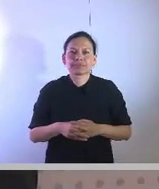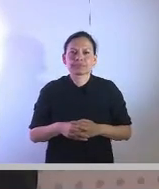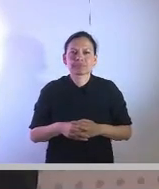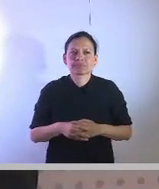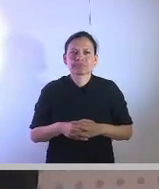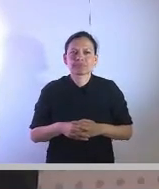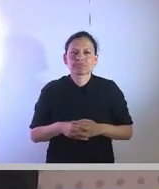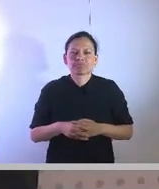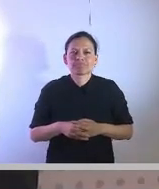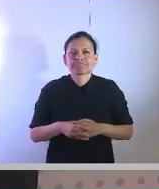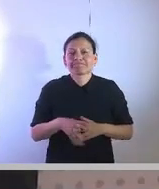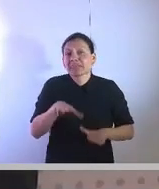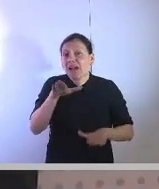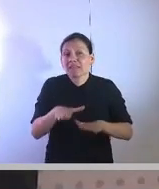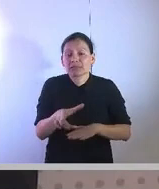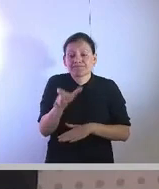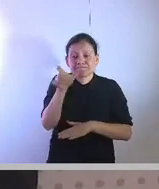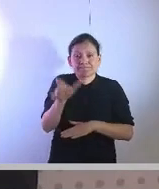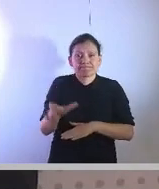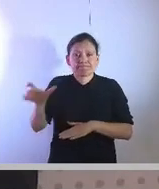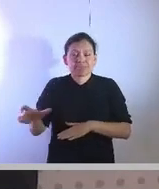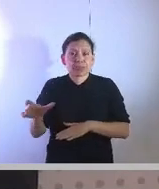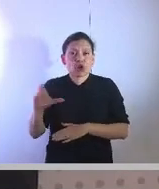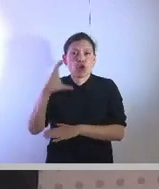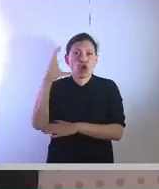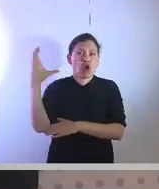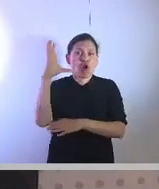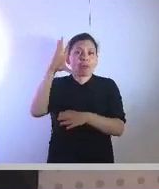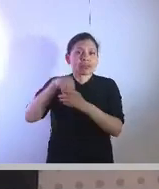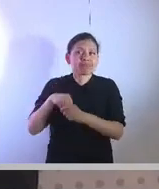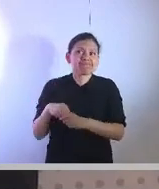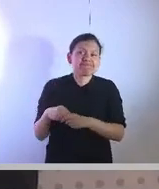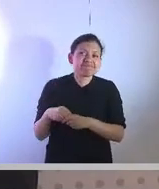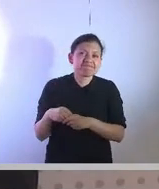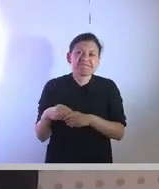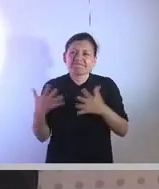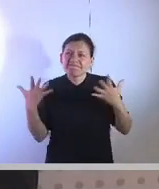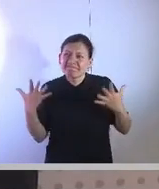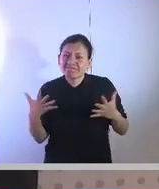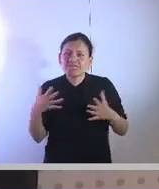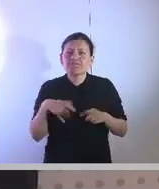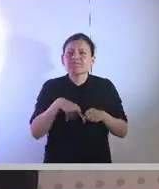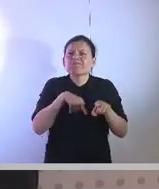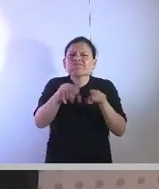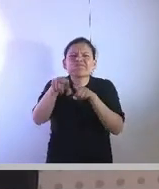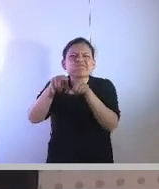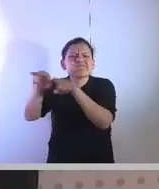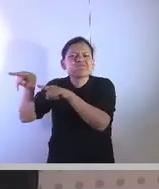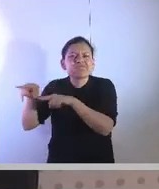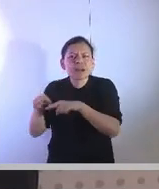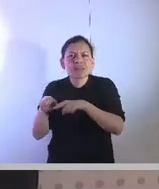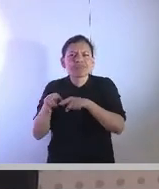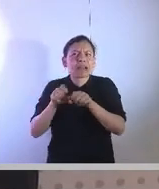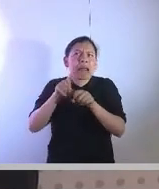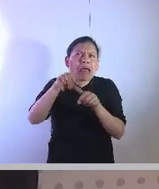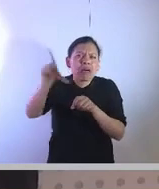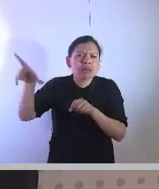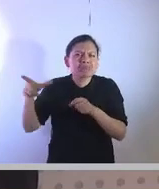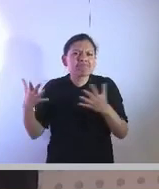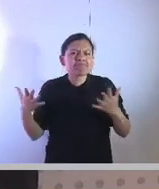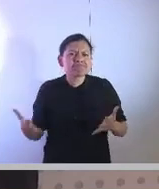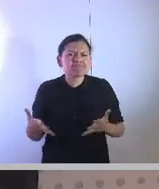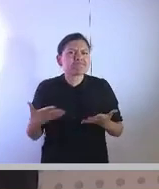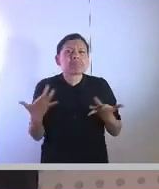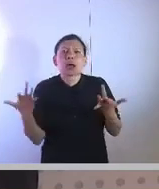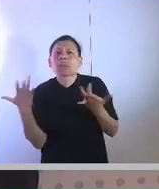veces nosotros como colombianos quisiéramos entender desde allá que no están pasando